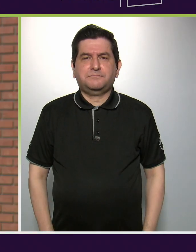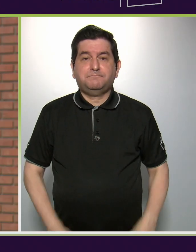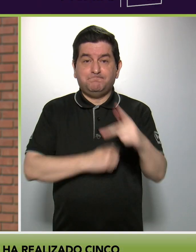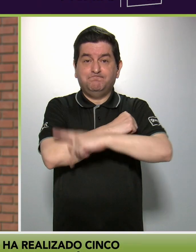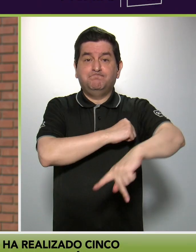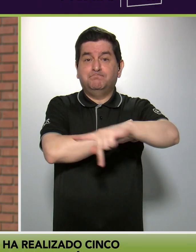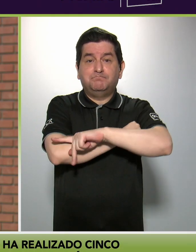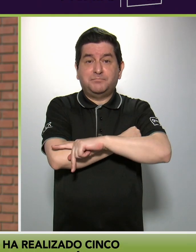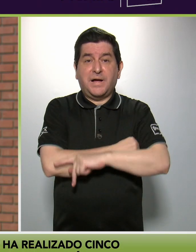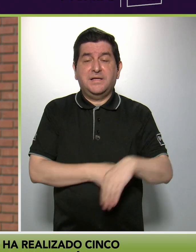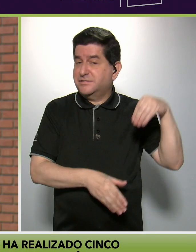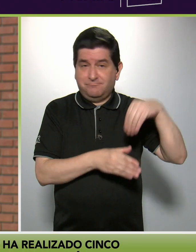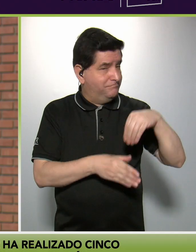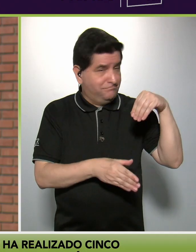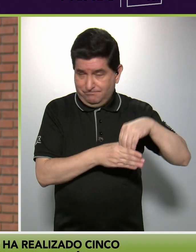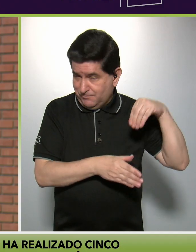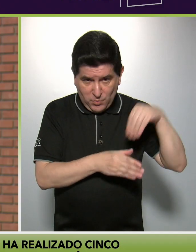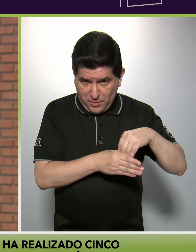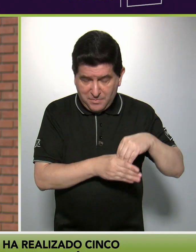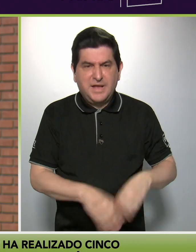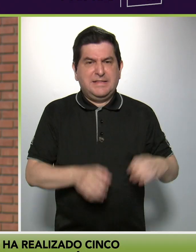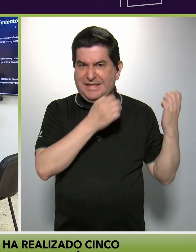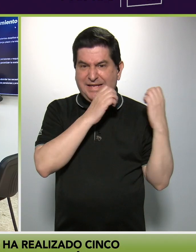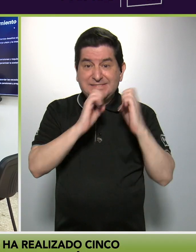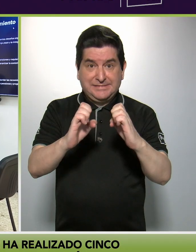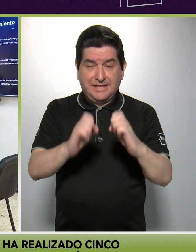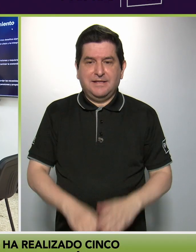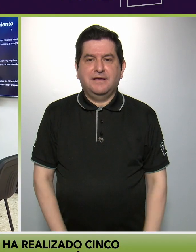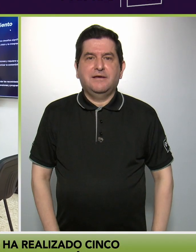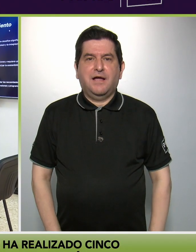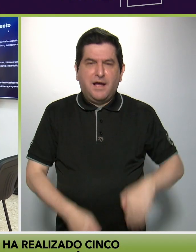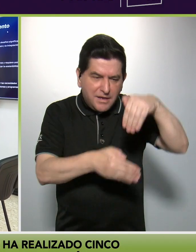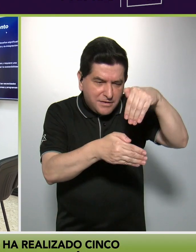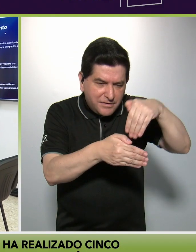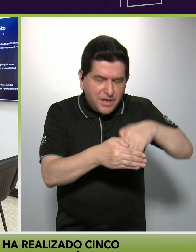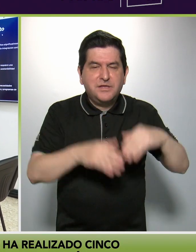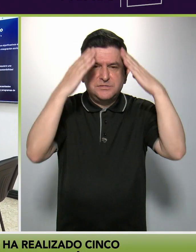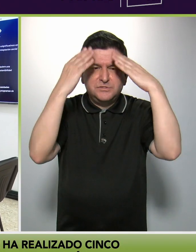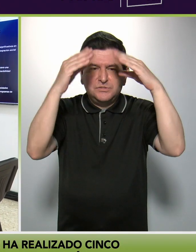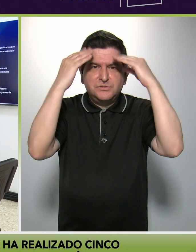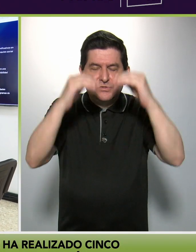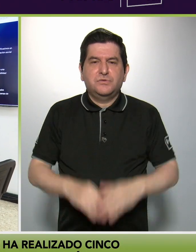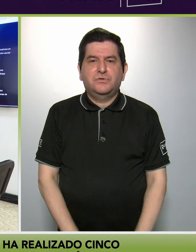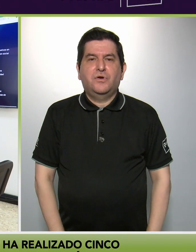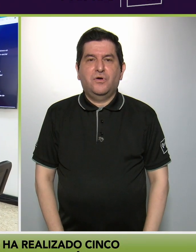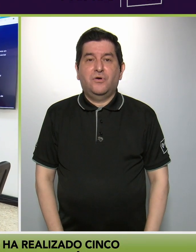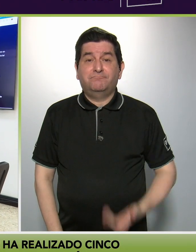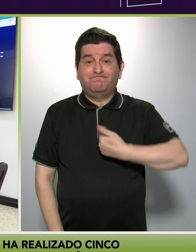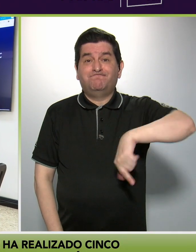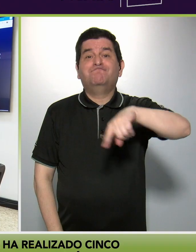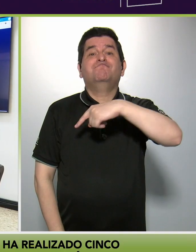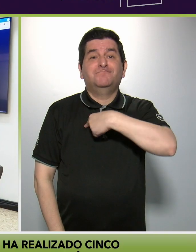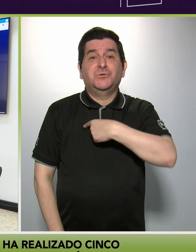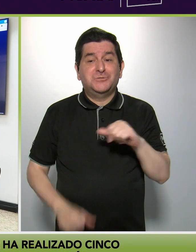que si el país no hace una inversión, digamos, estratégica en sistematizar, en levantar información, en levantar datos, nos